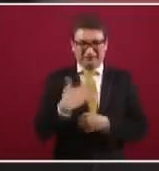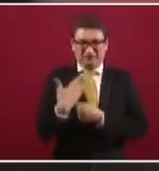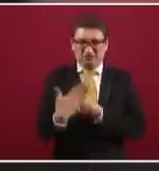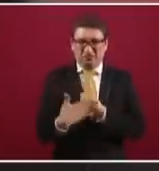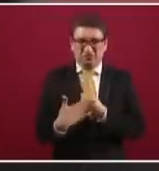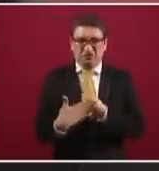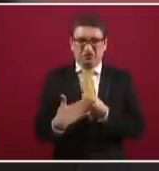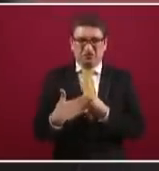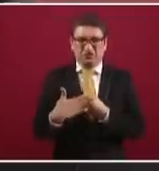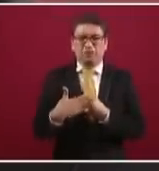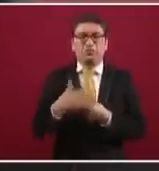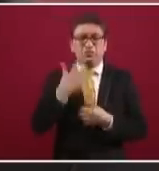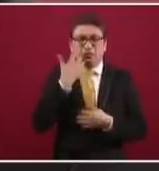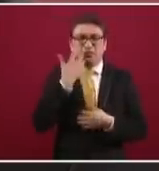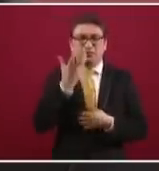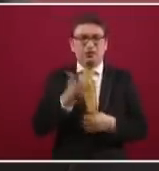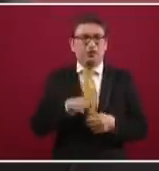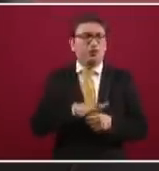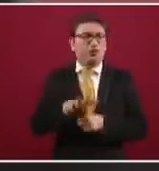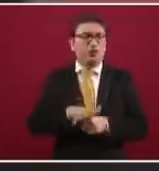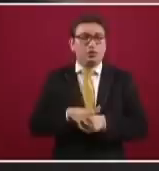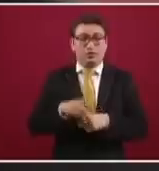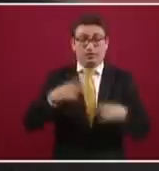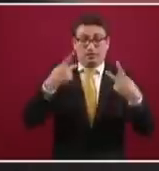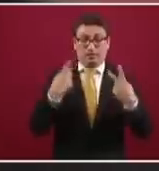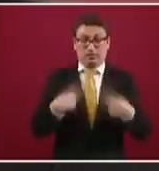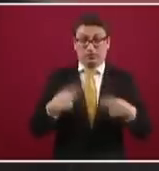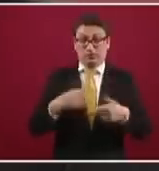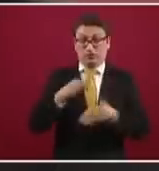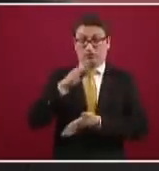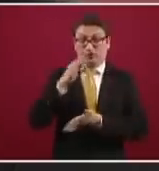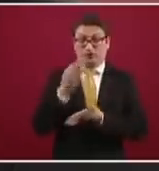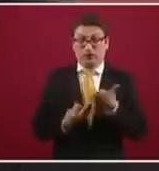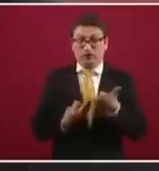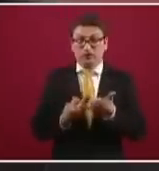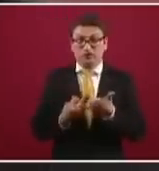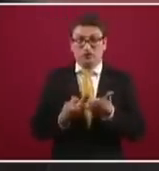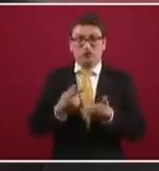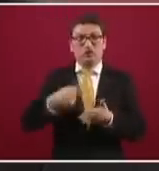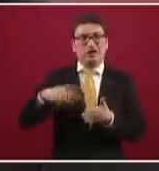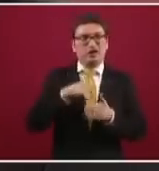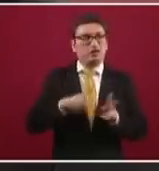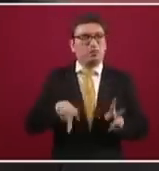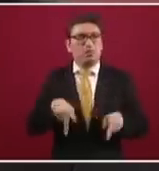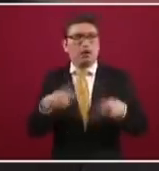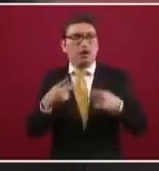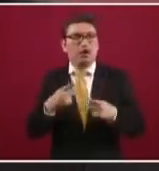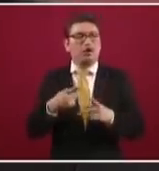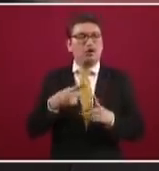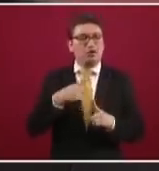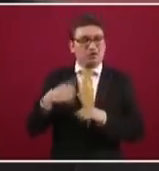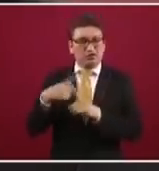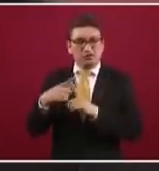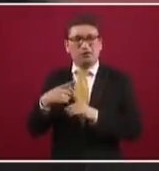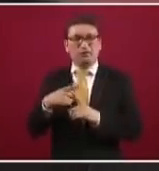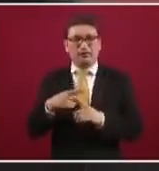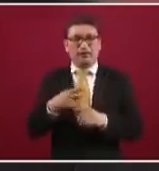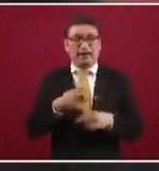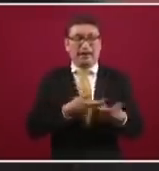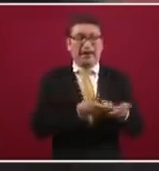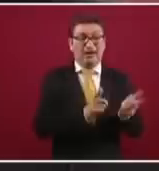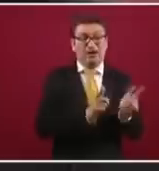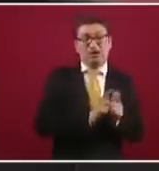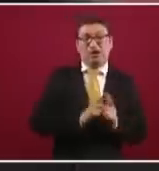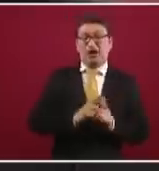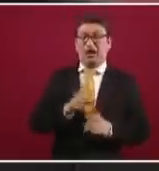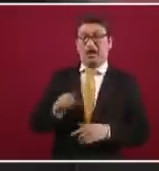con facturas falsas, así también la oposición ahora está en contra de